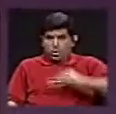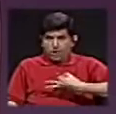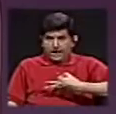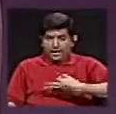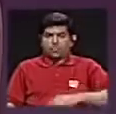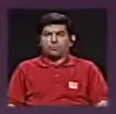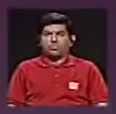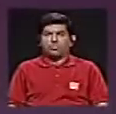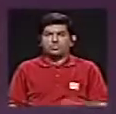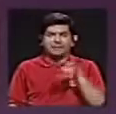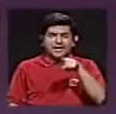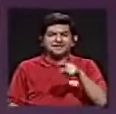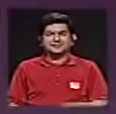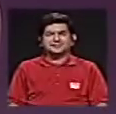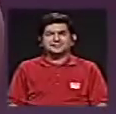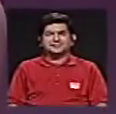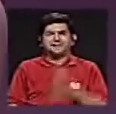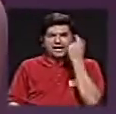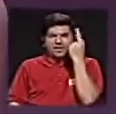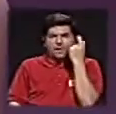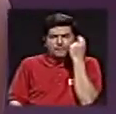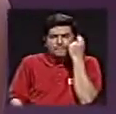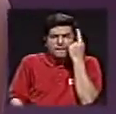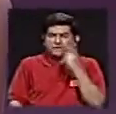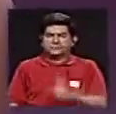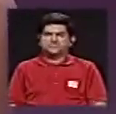que la comprensión